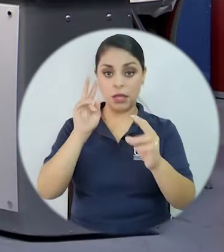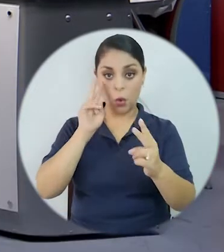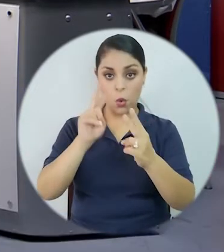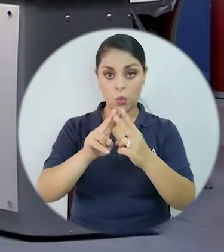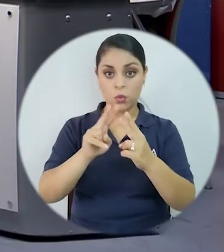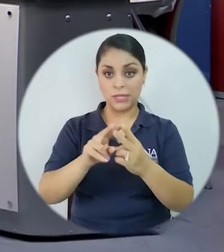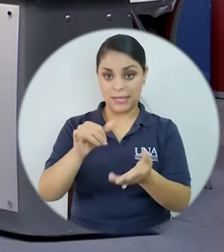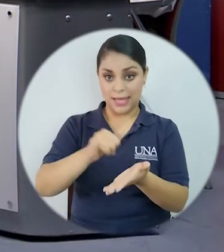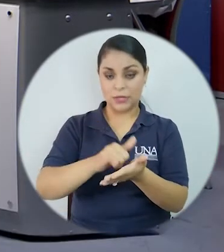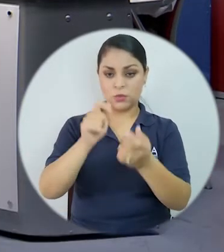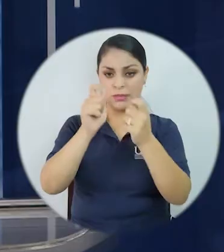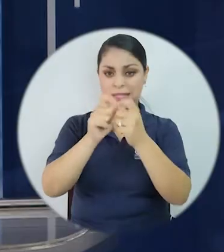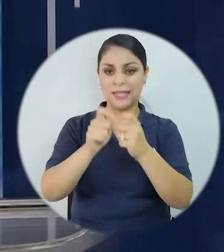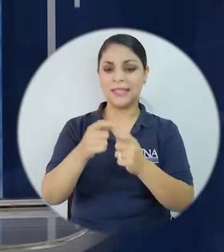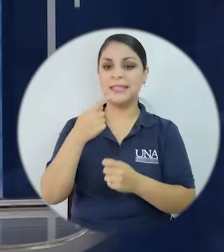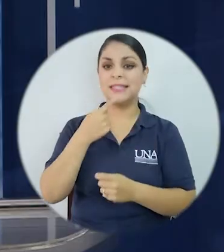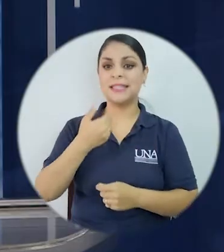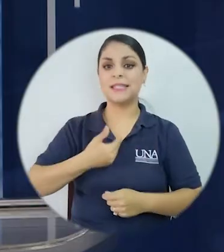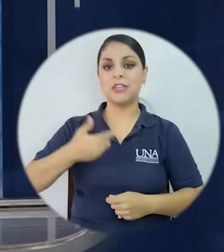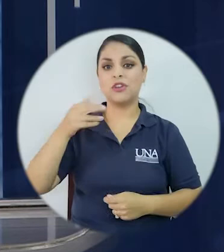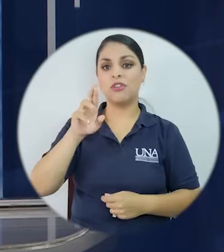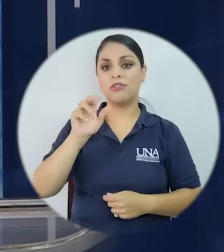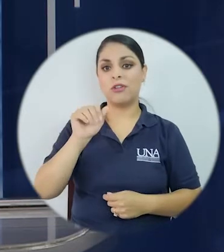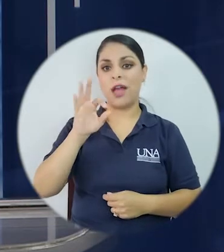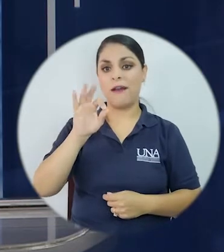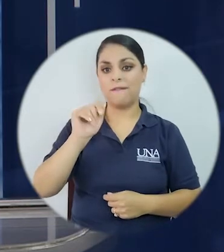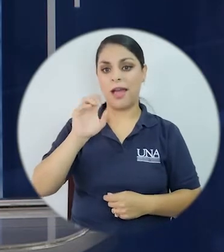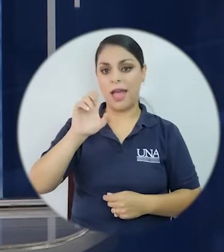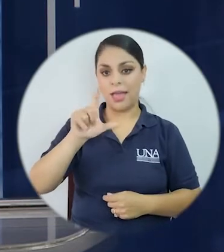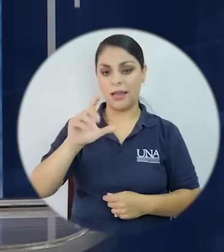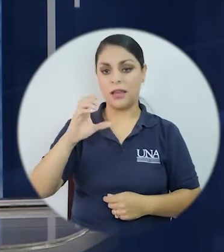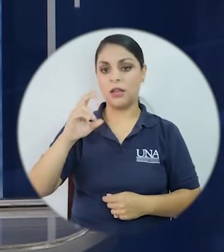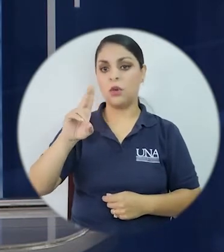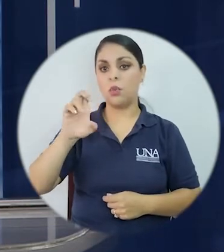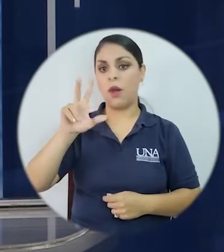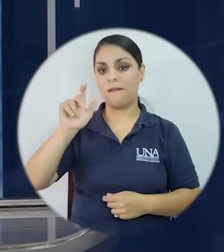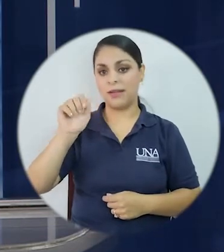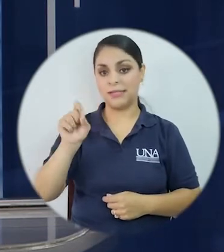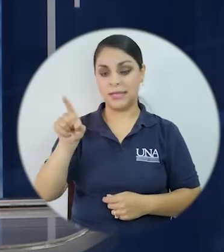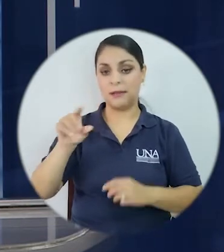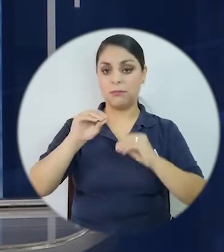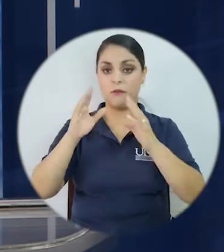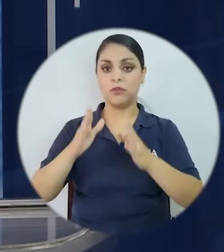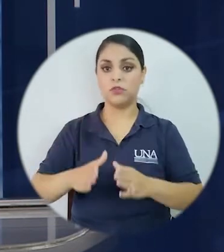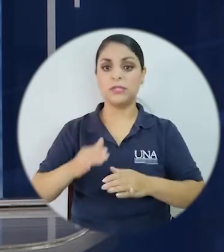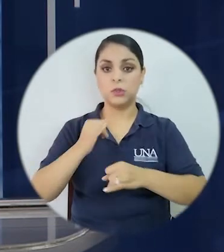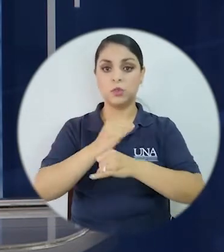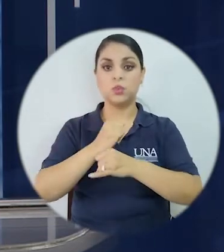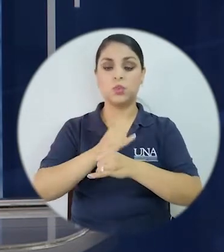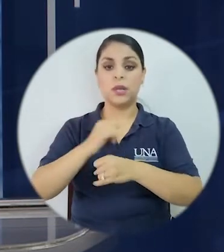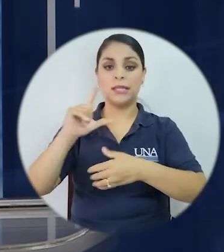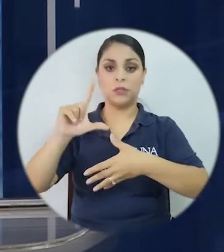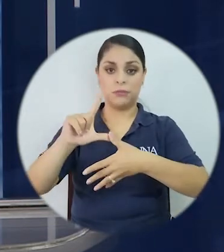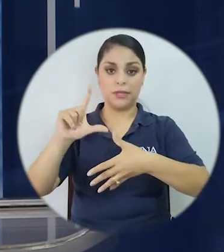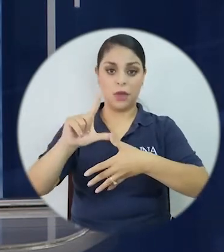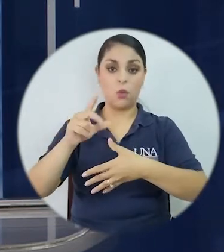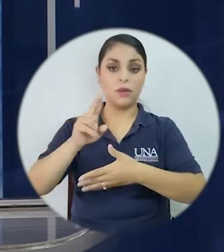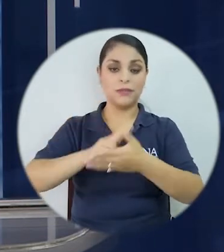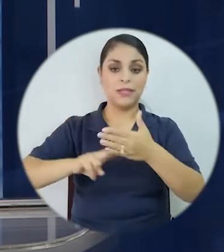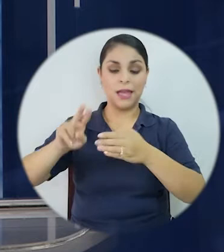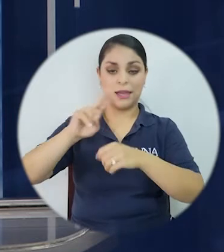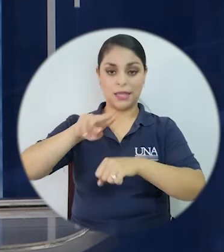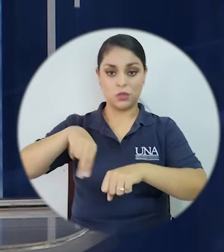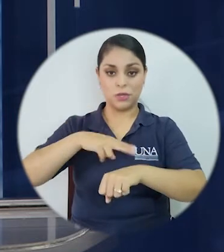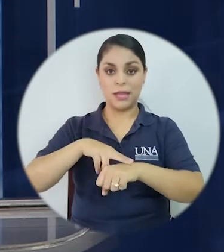conocer estos detalles la destaca el señor Rafael Cuevas, quien es académico del Instituto de Estudios Latinoamericanos de la